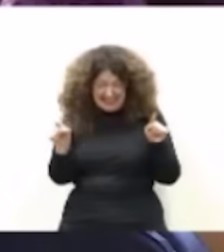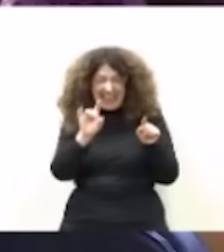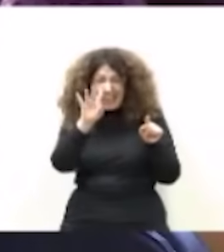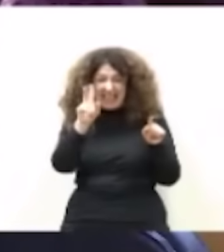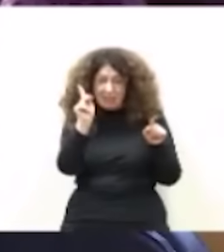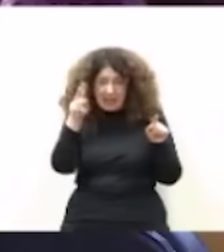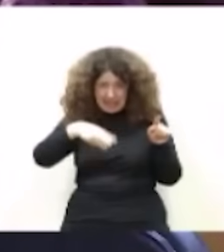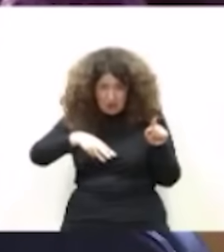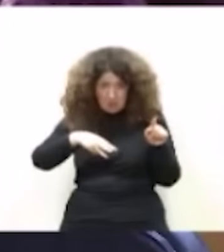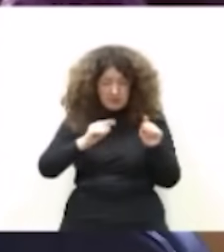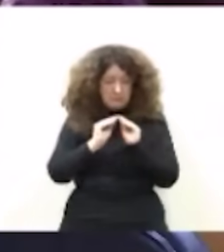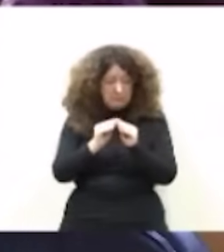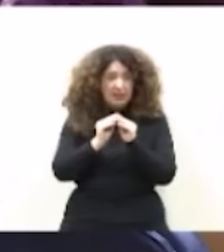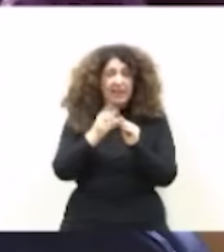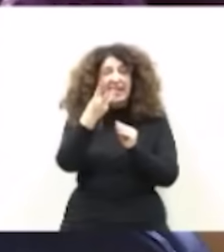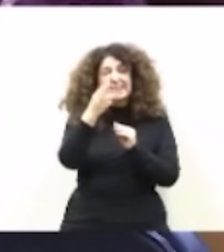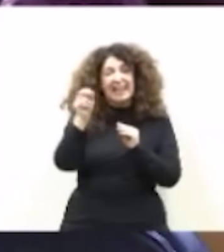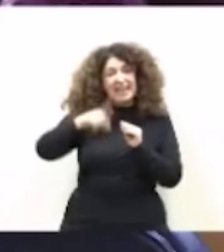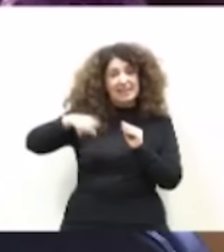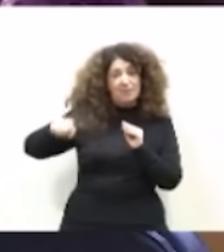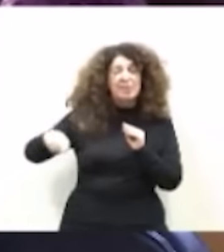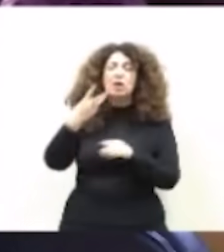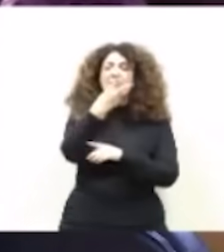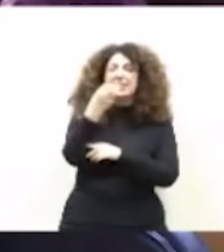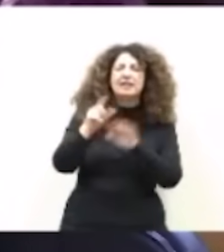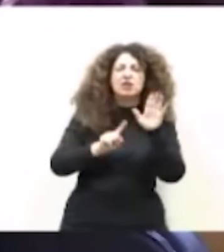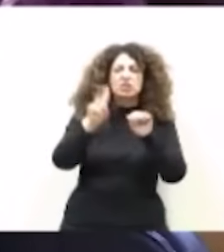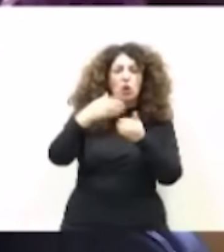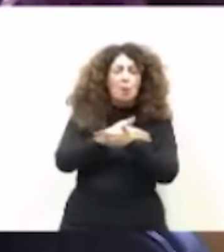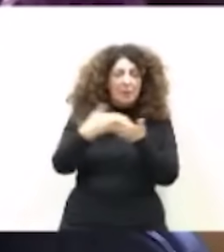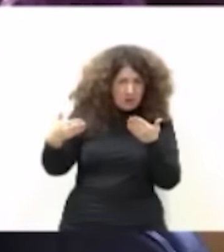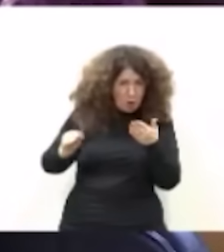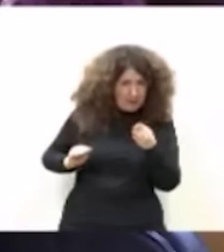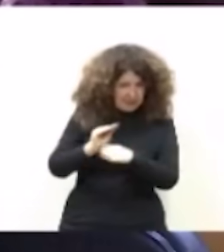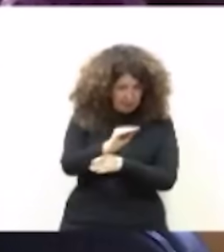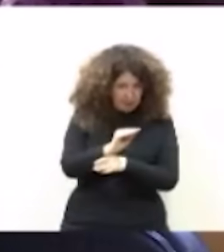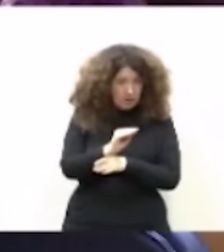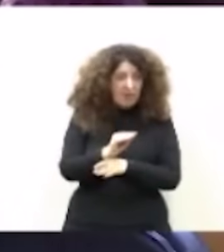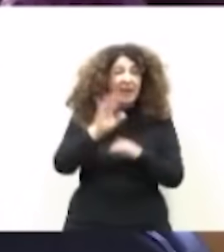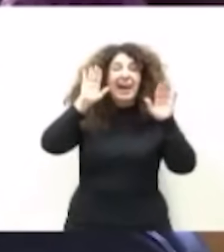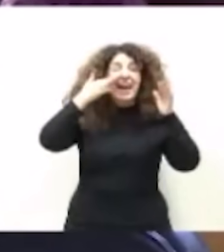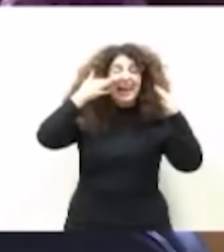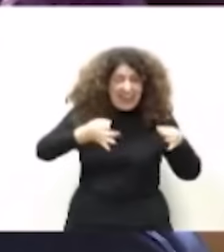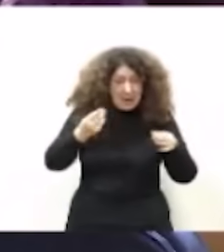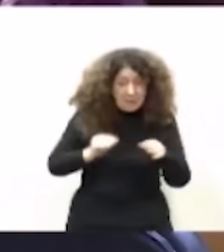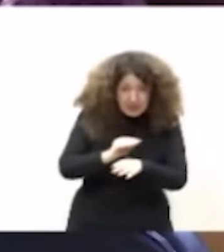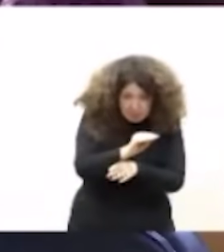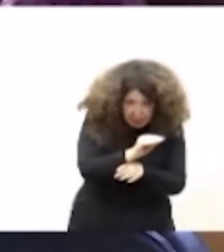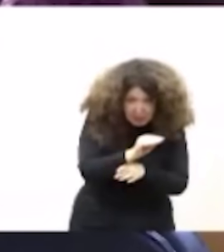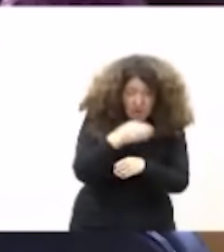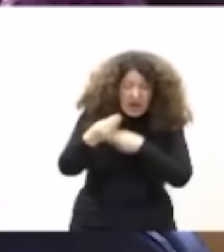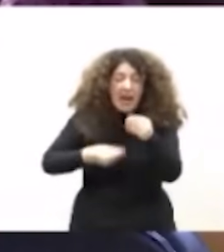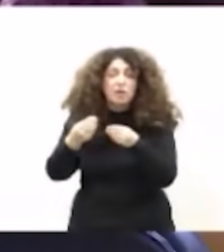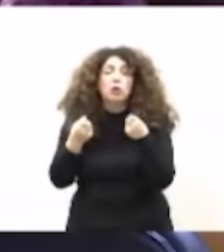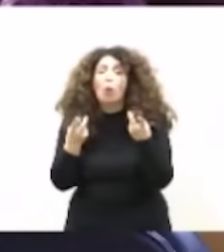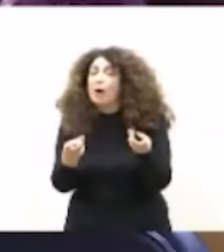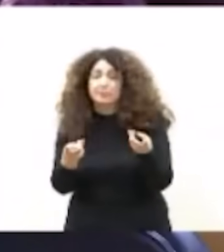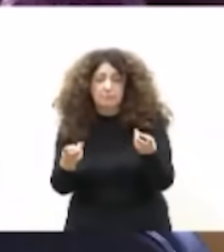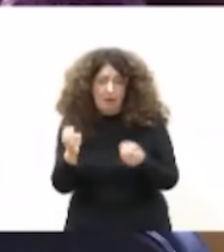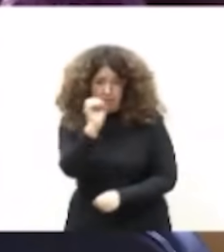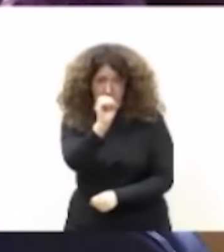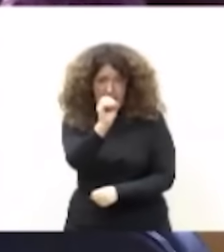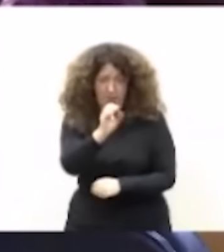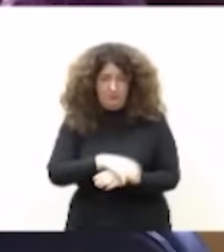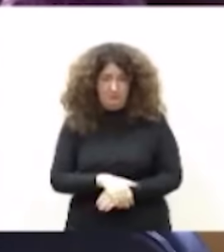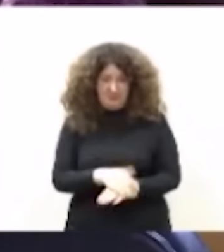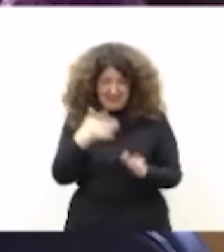de ejecución, 362 millones de inversión. ¿Cuánto se ha invertido? ¿Cuánto se ha ejecutado? Cero. Ese es el cumplimiento que